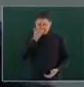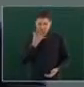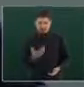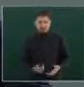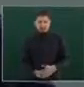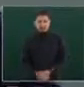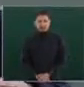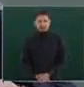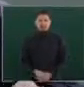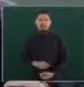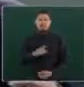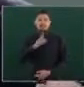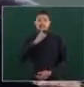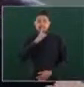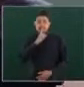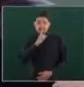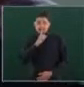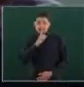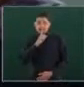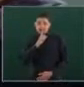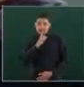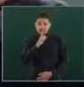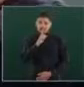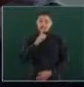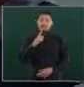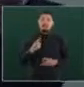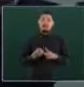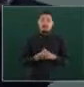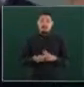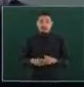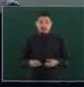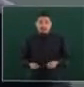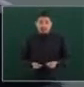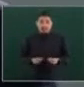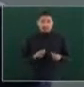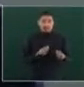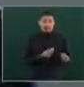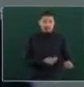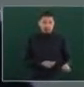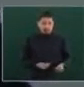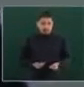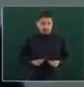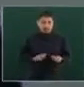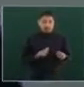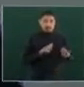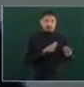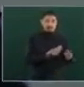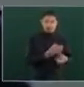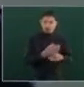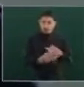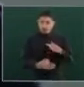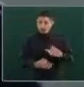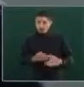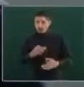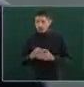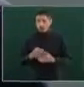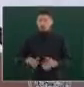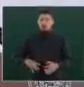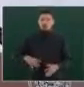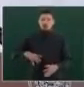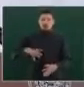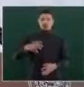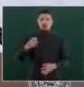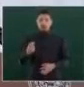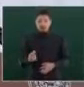impuestos que sean buenos profesionales que de verdad sirvan a la sociedad es una familia unida y que les y que les